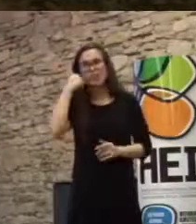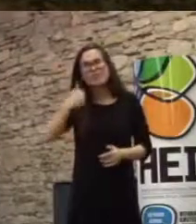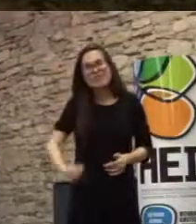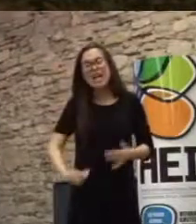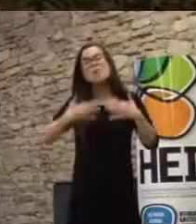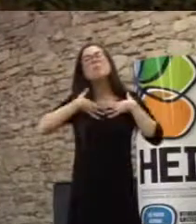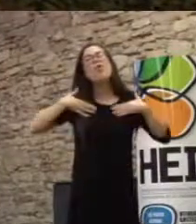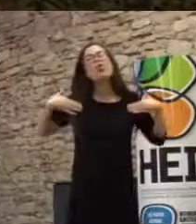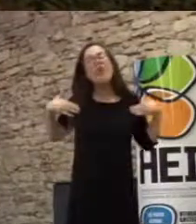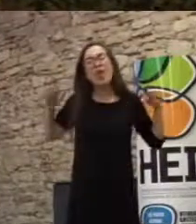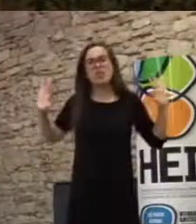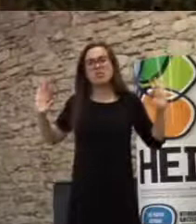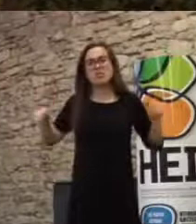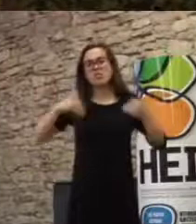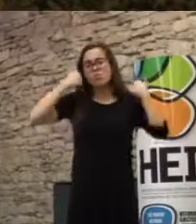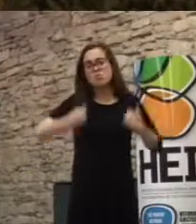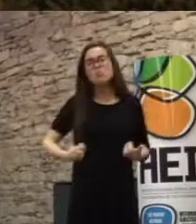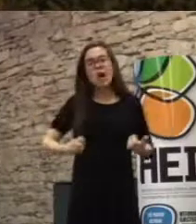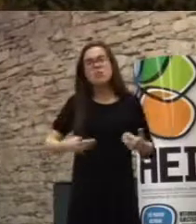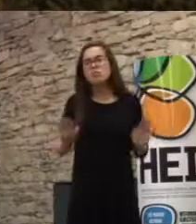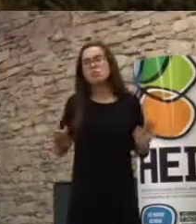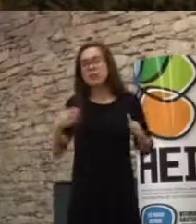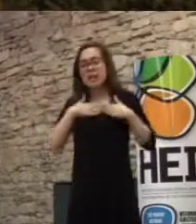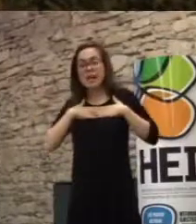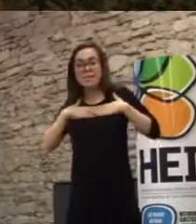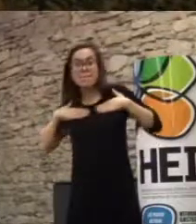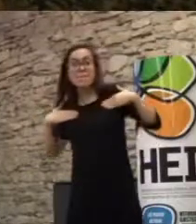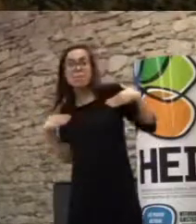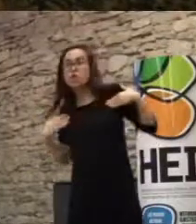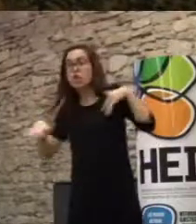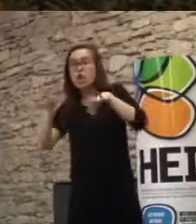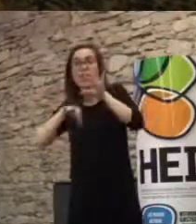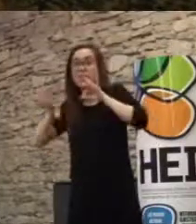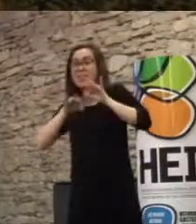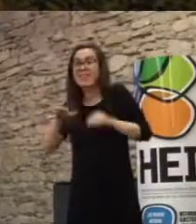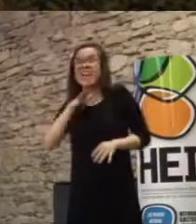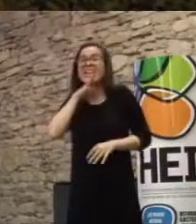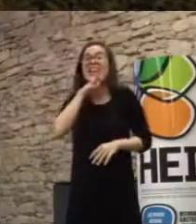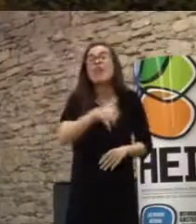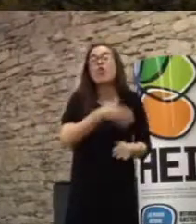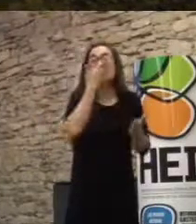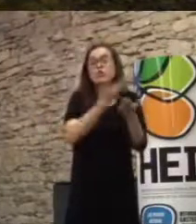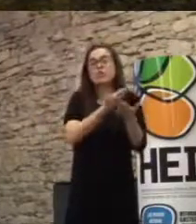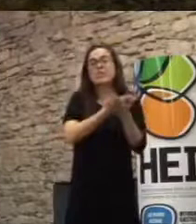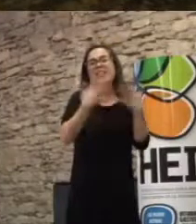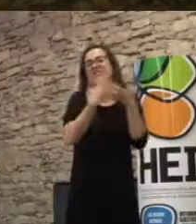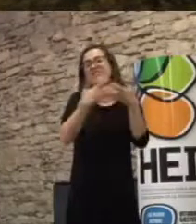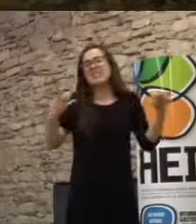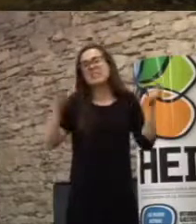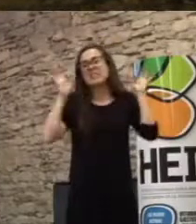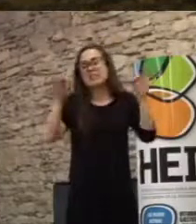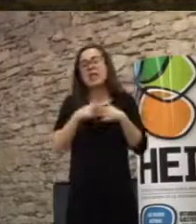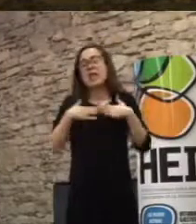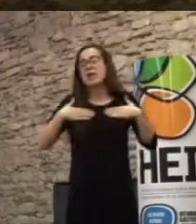de la emoción decide la razón justifica esta es una frase de ese investigador que se ha dicho de roberto aguado la emoción